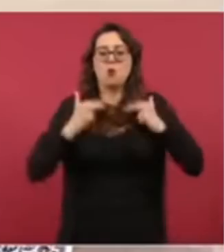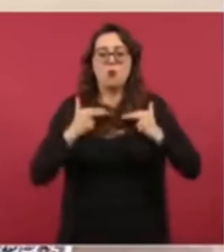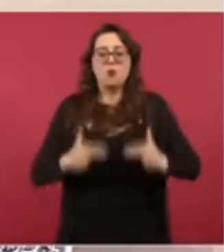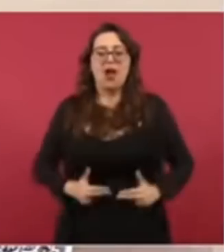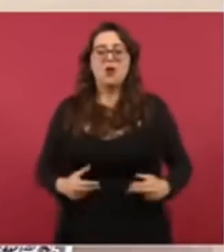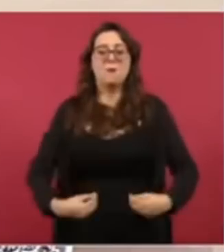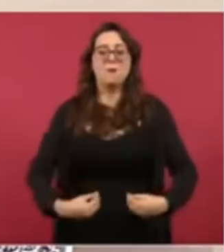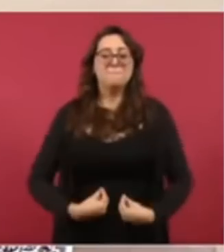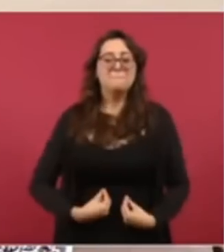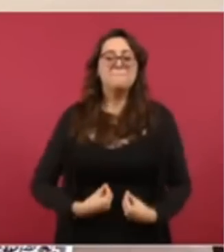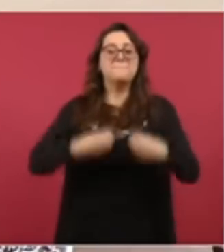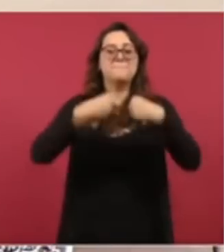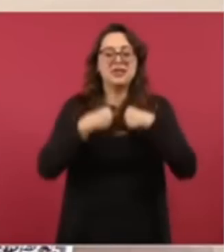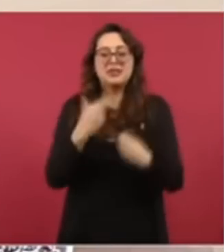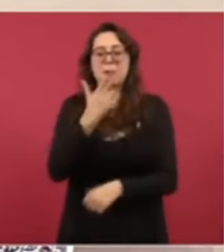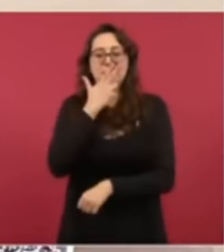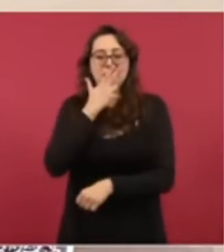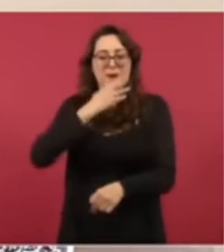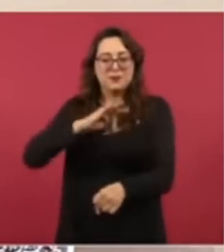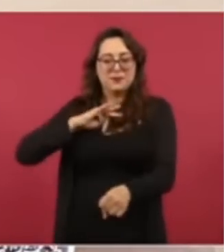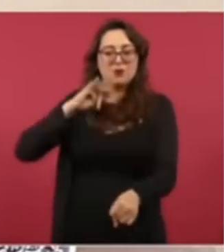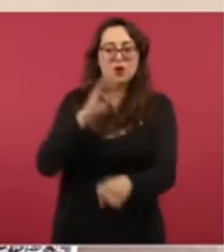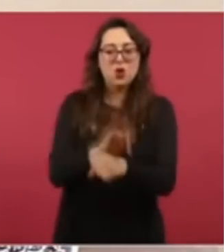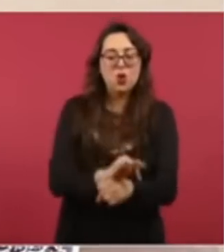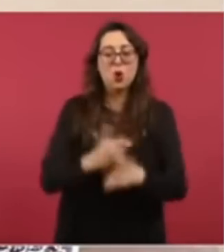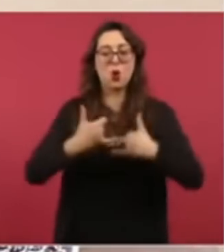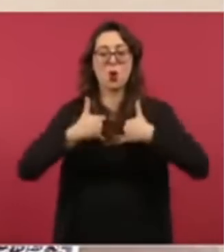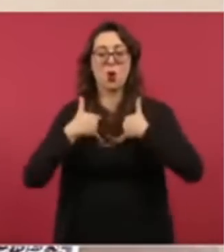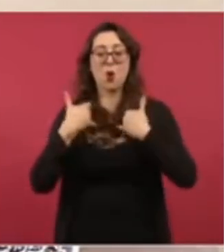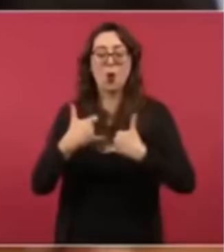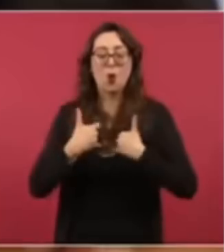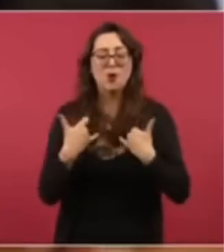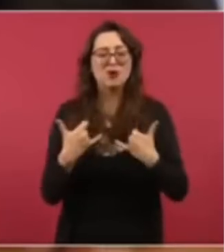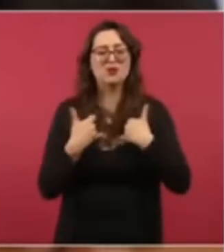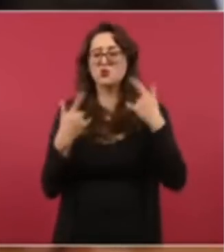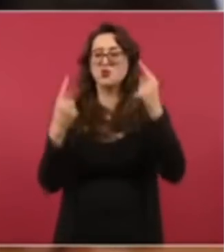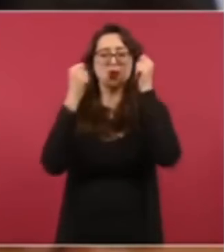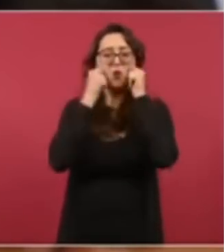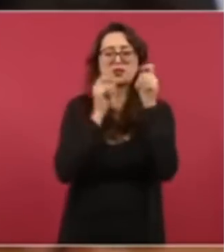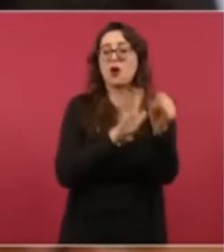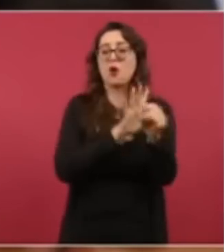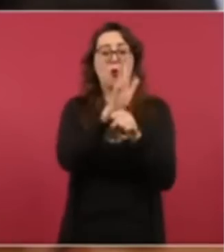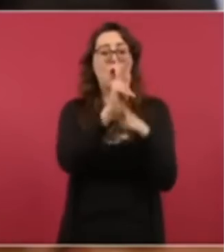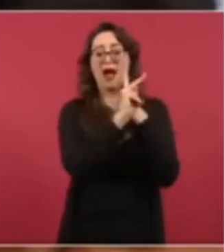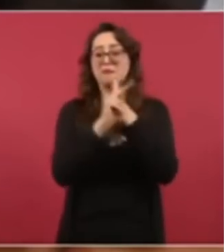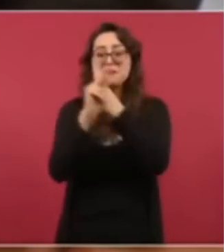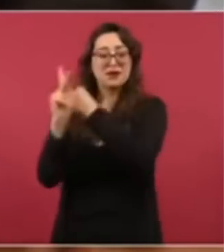de personas, sobre todo jóvenes. No debe de interesar de qué país son.